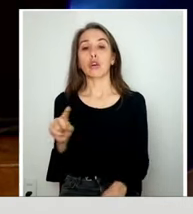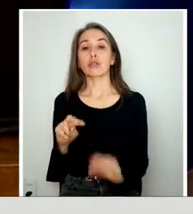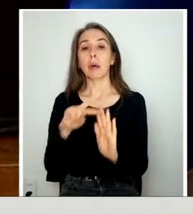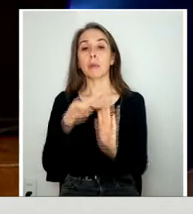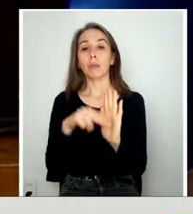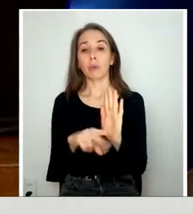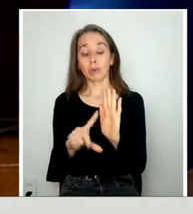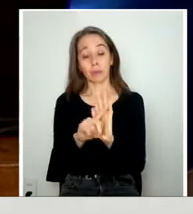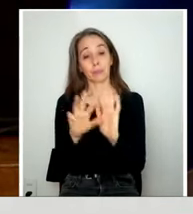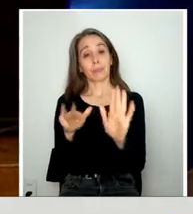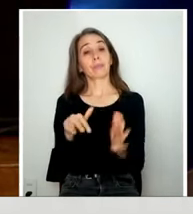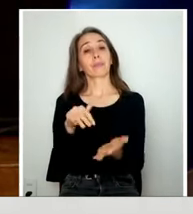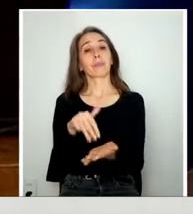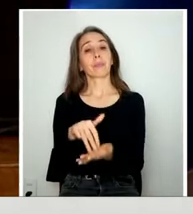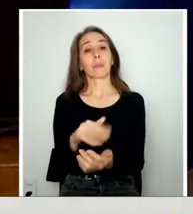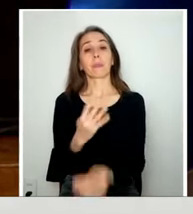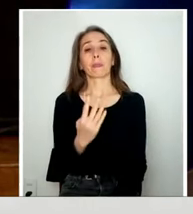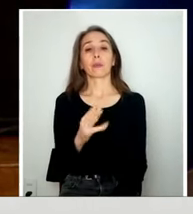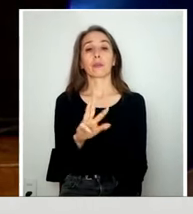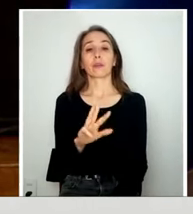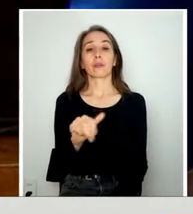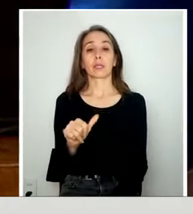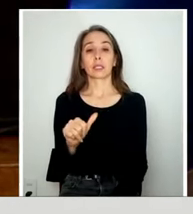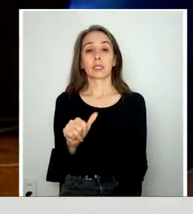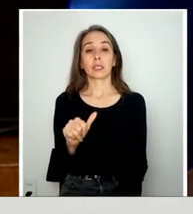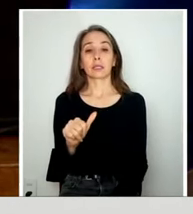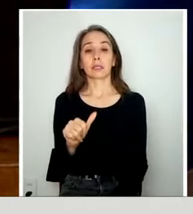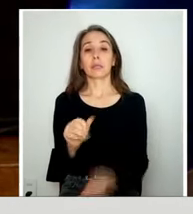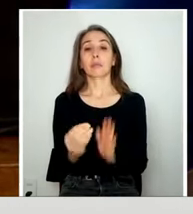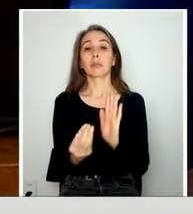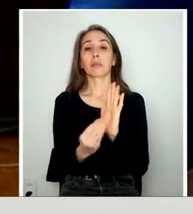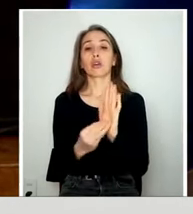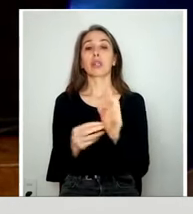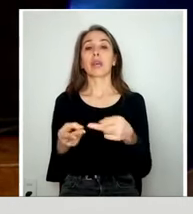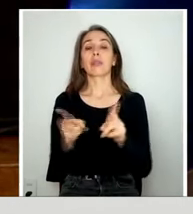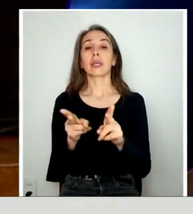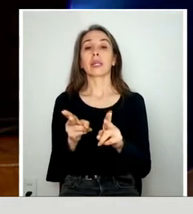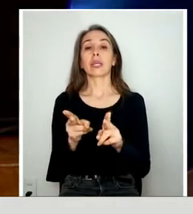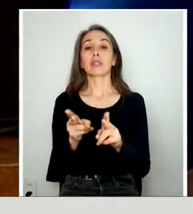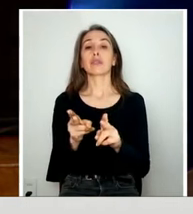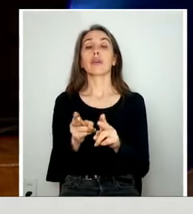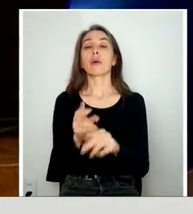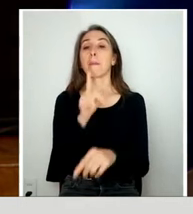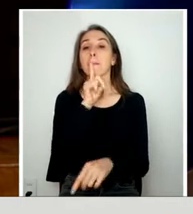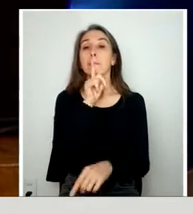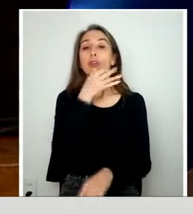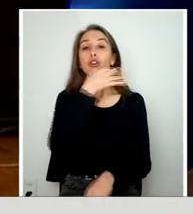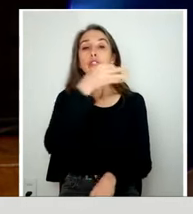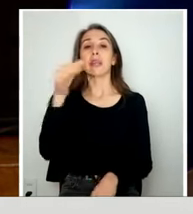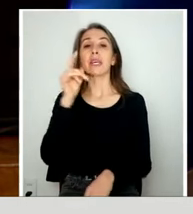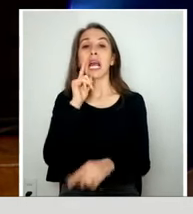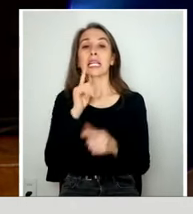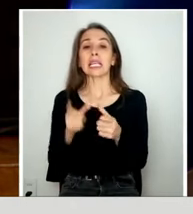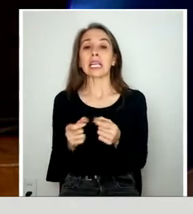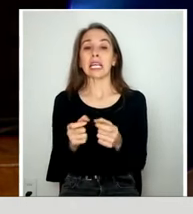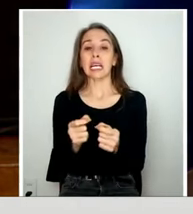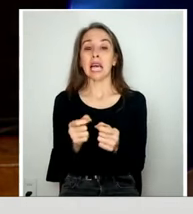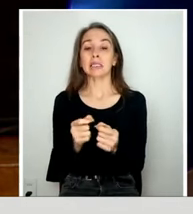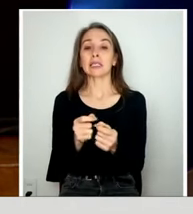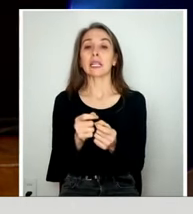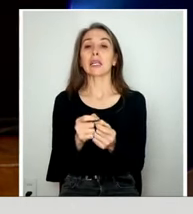número 19.496 para consagrar el derecho al Silencio oncológico en la contratación de productos